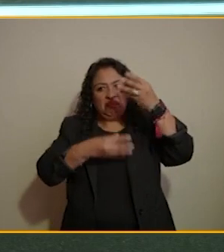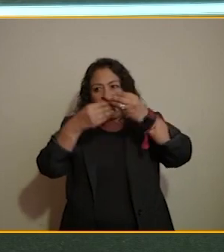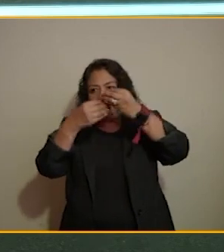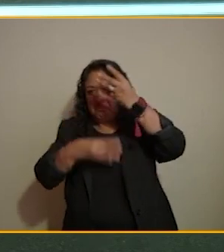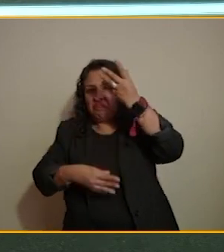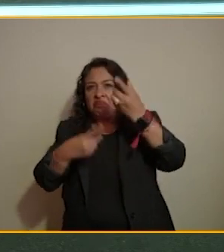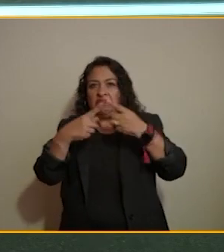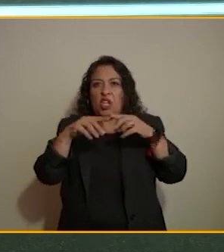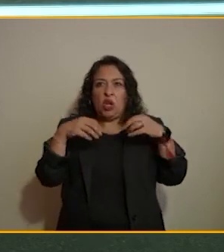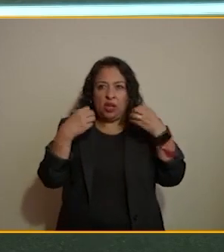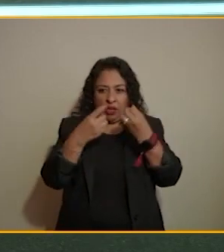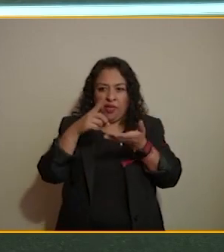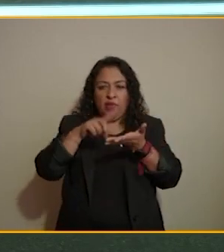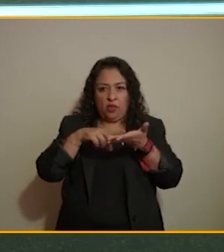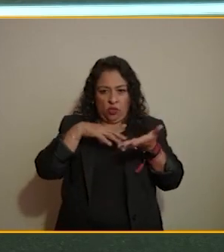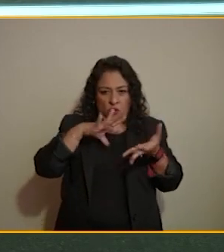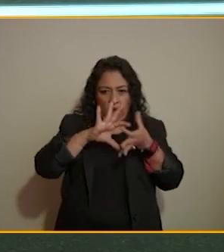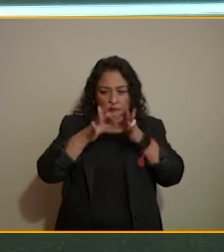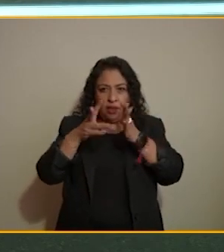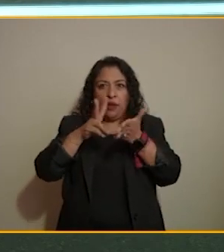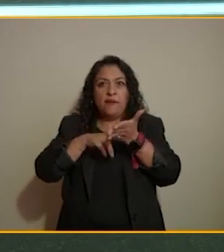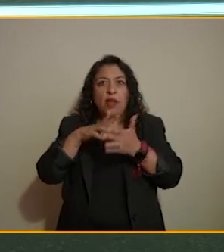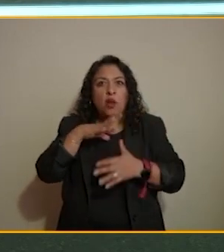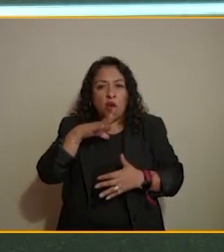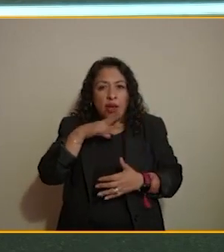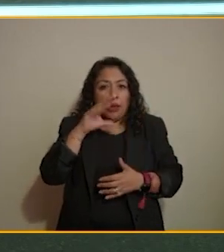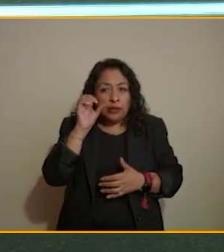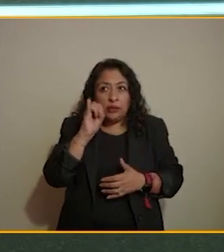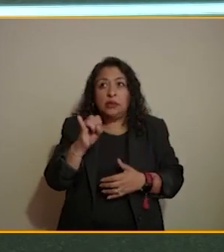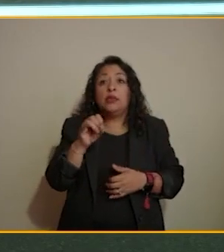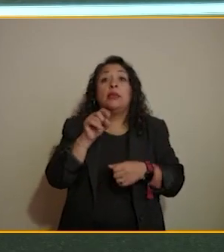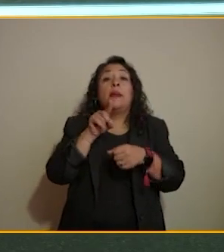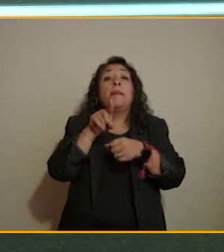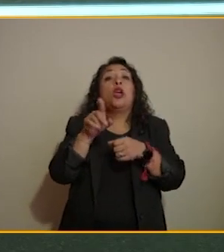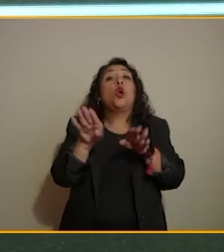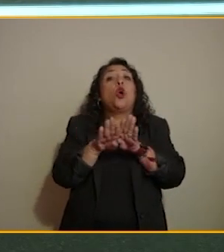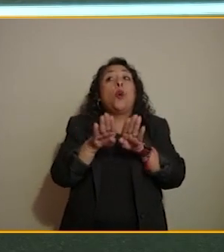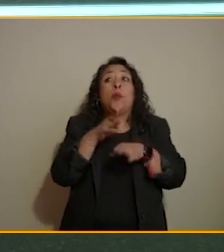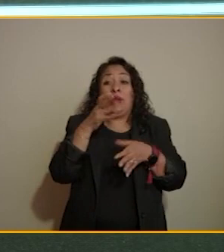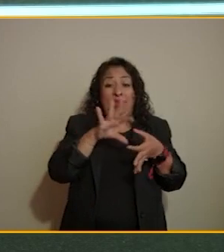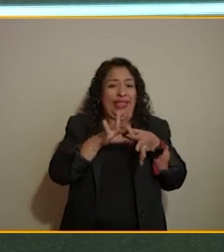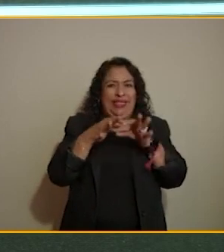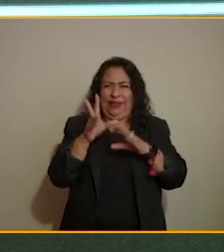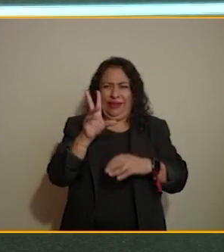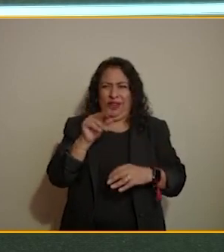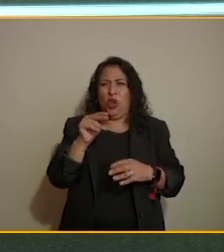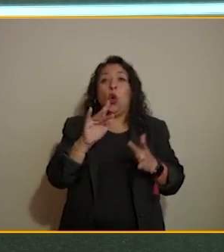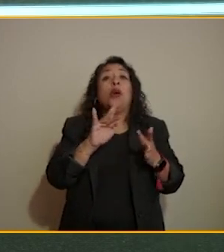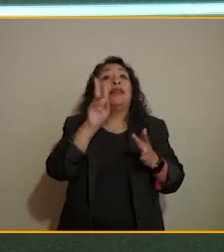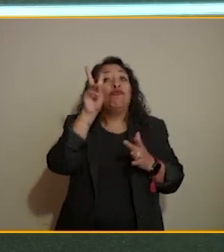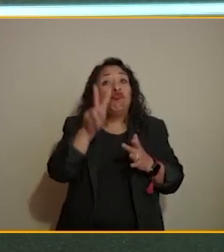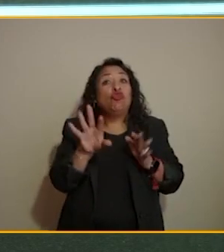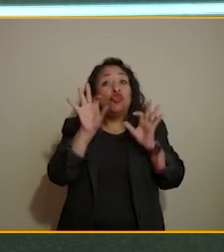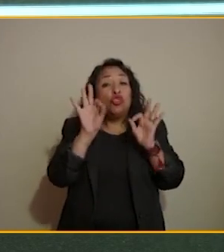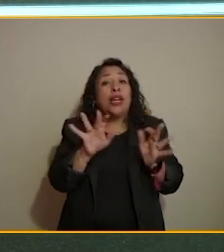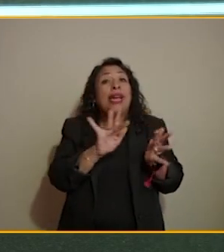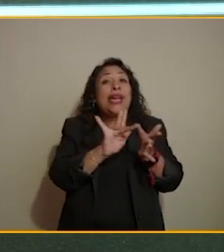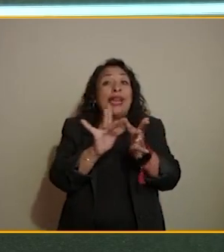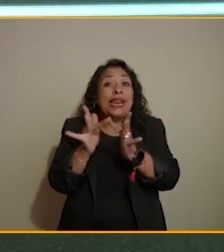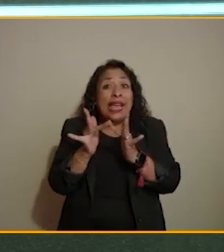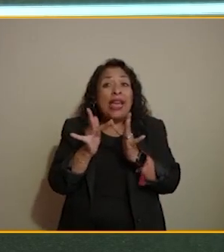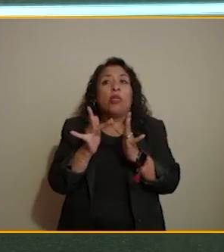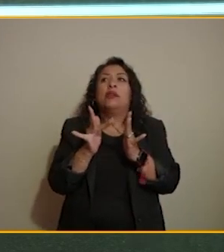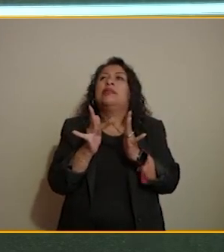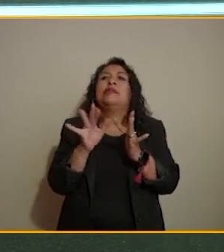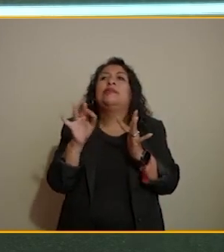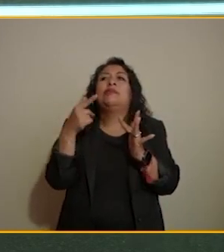organizaciones que puede tener nuestra cadena de valor y sobre todo cómo es que esto no es una cadena sino una red, probablemente carezcamos